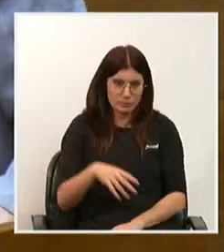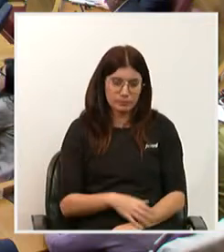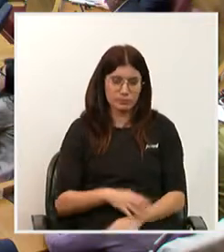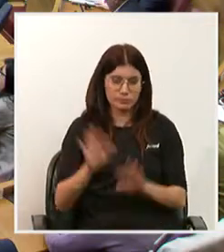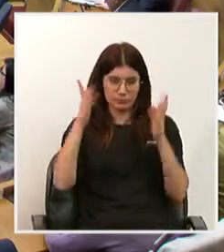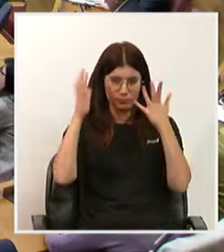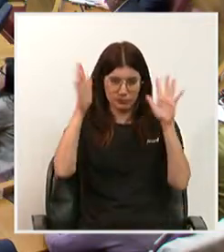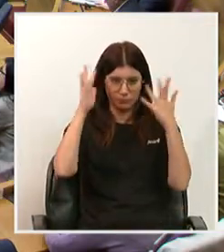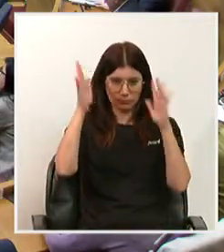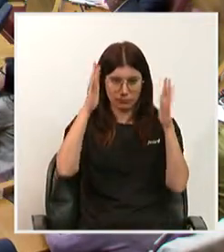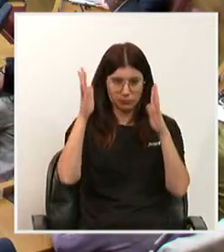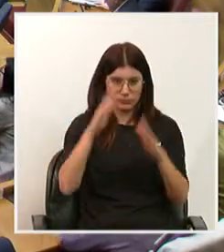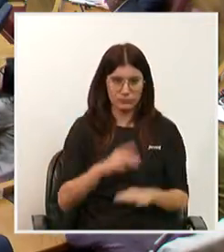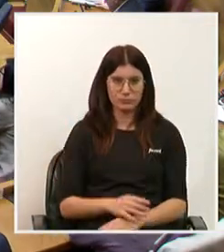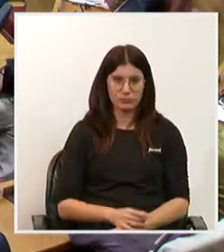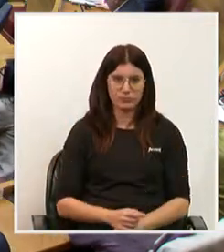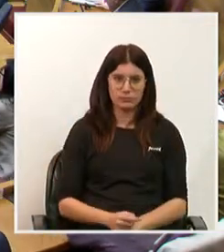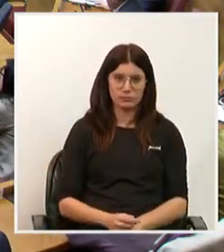queenta